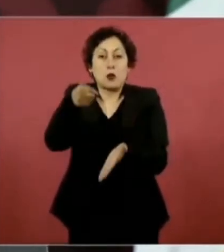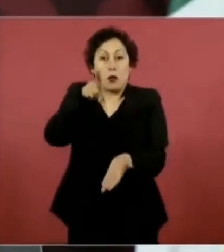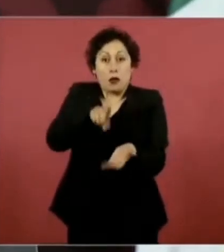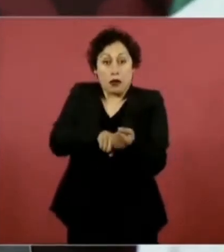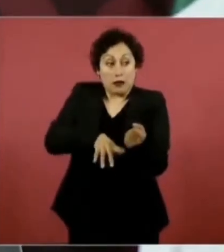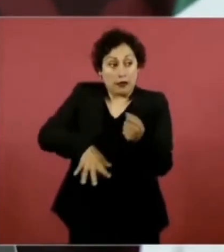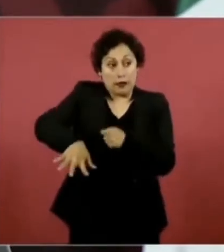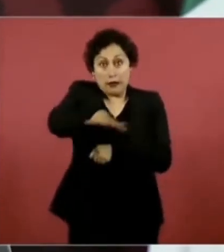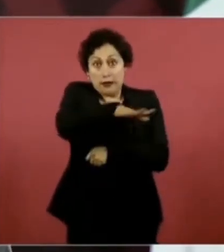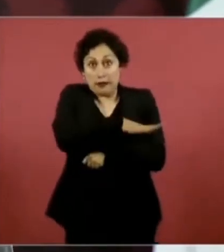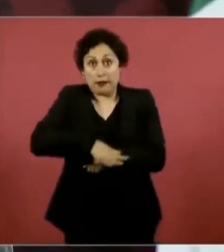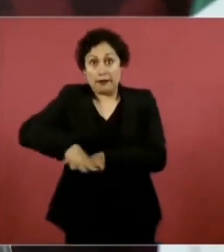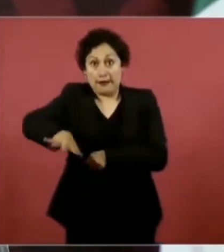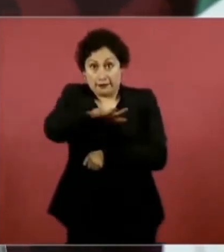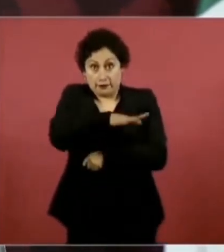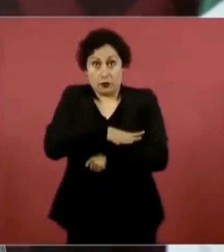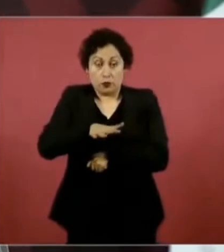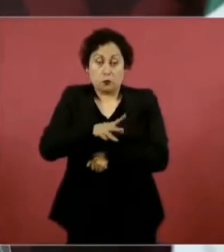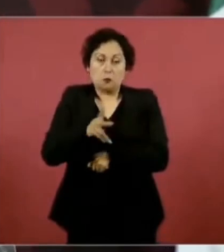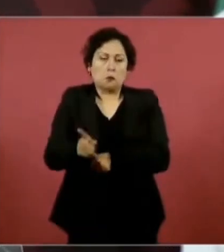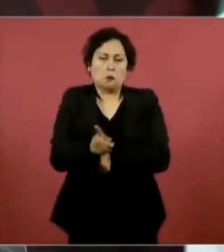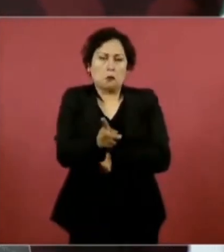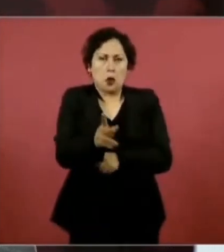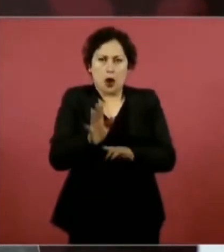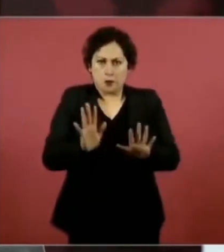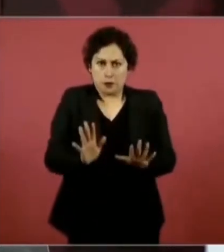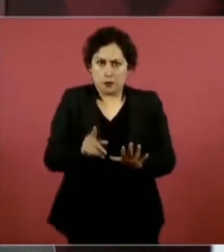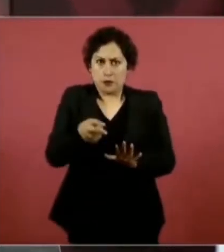hay una sola tienda.